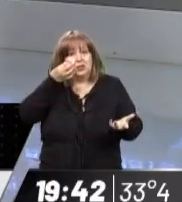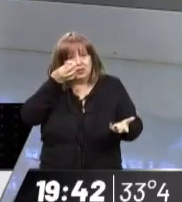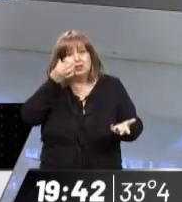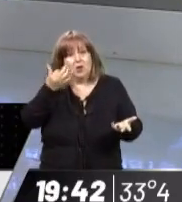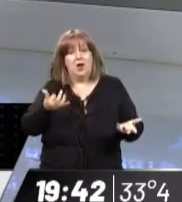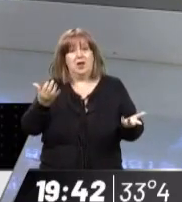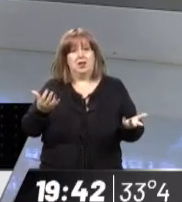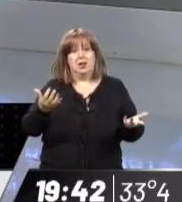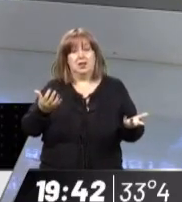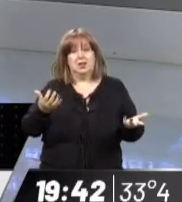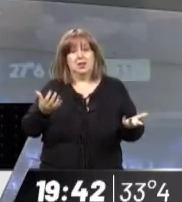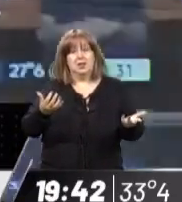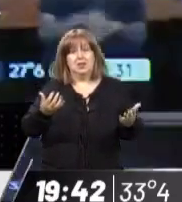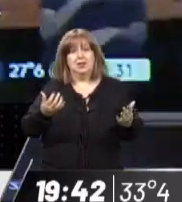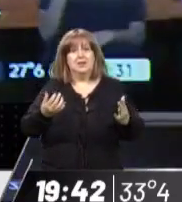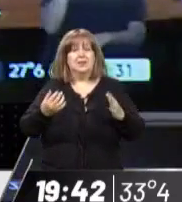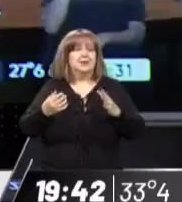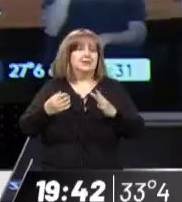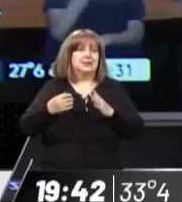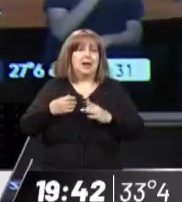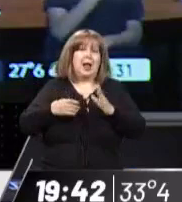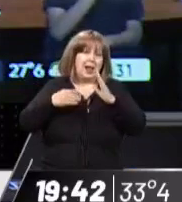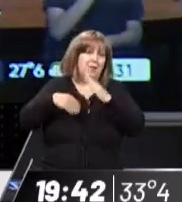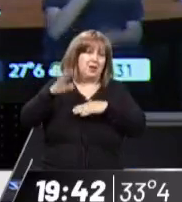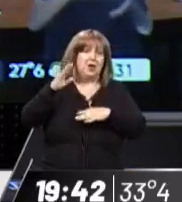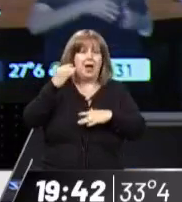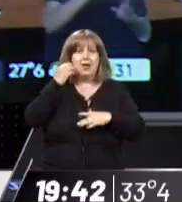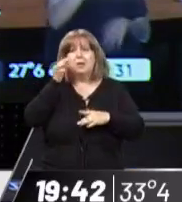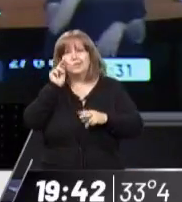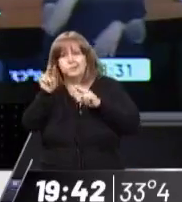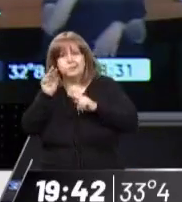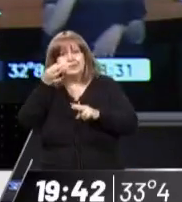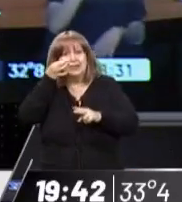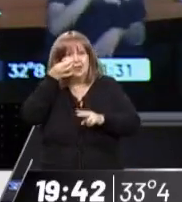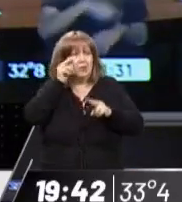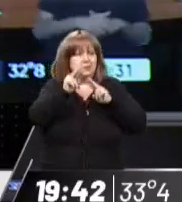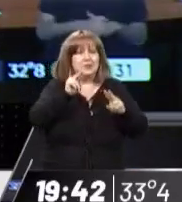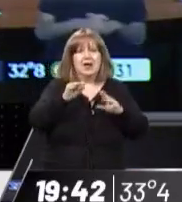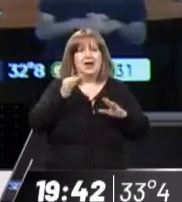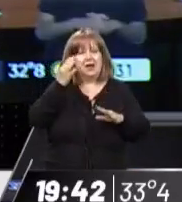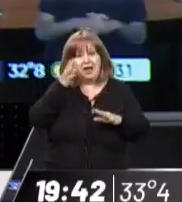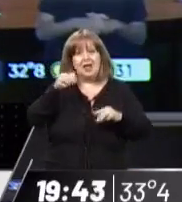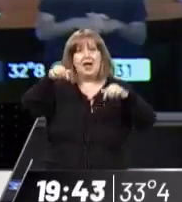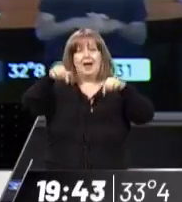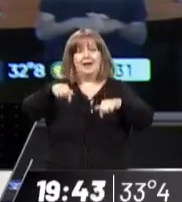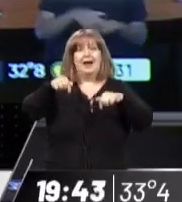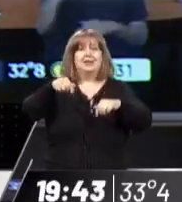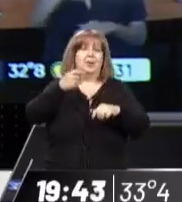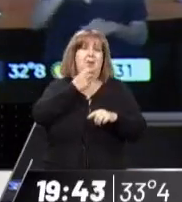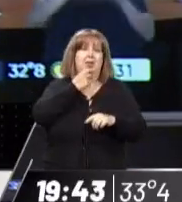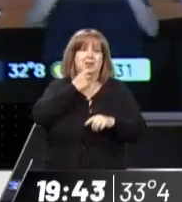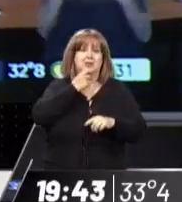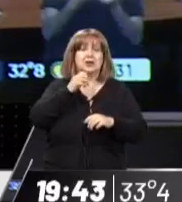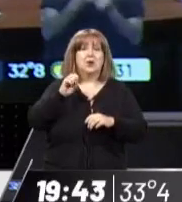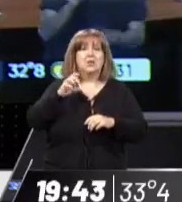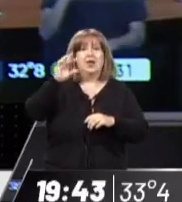total. De casi todos los centros clandestinos de detención hay sobrevivientes. Sí. Acá, el peor lugar que era el de Dos, en el Palacio